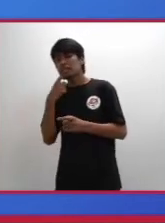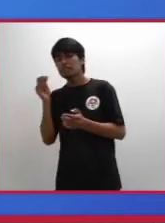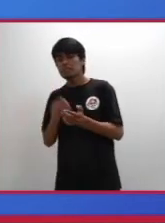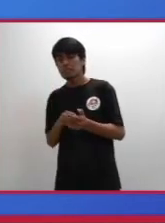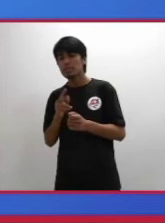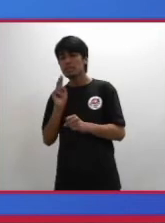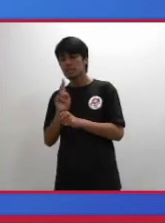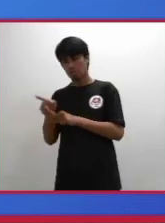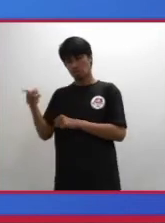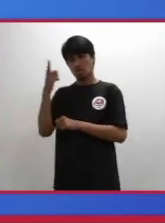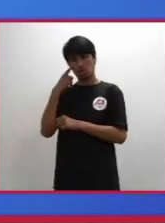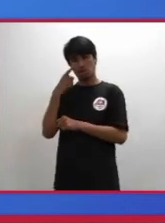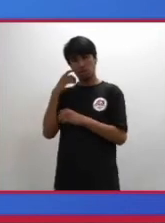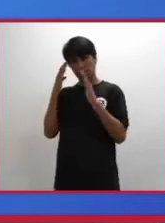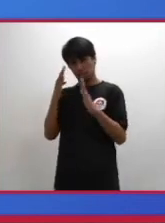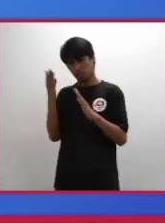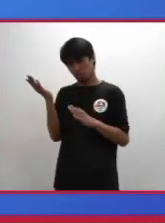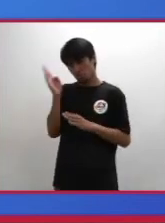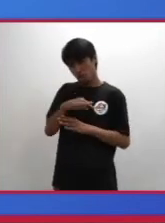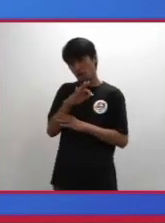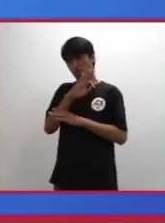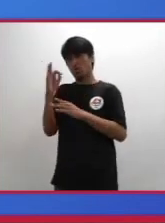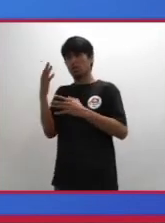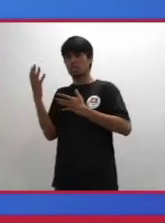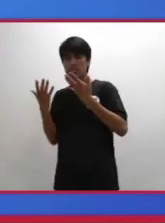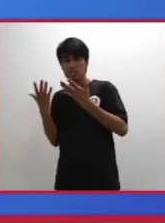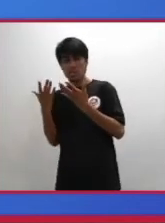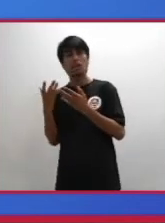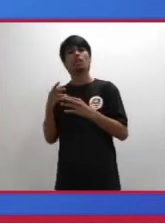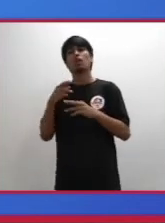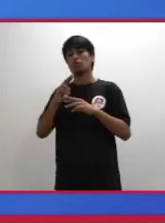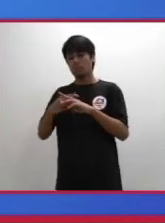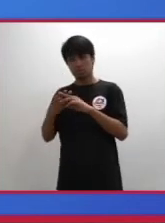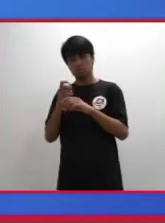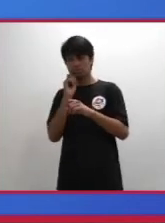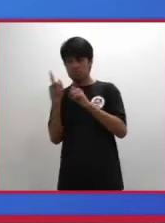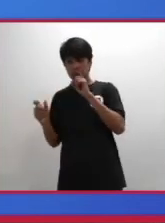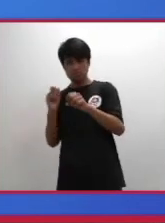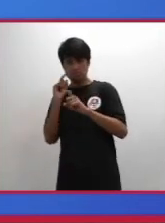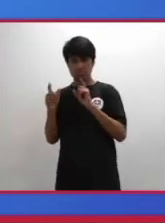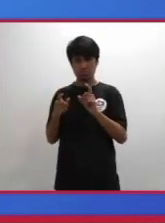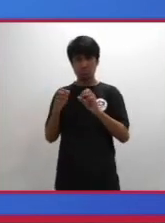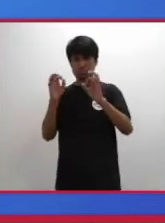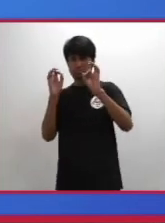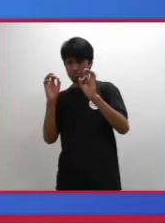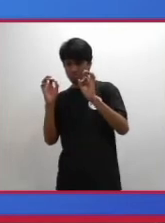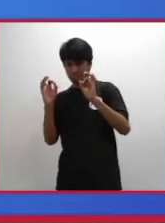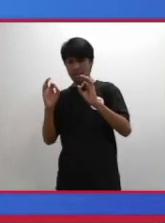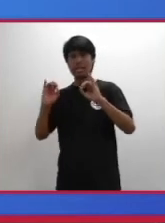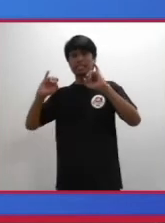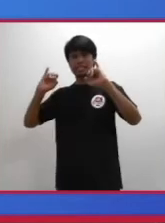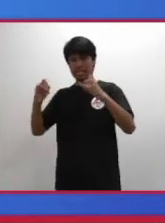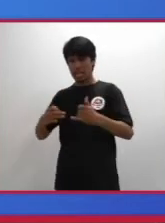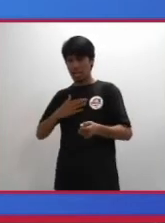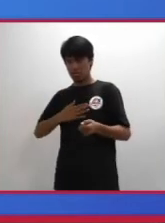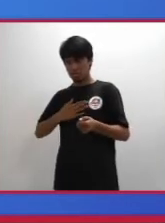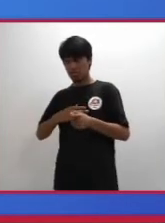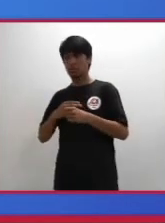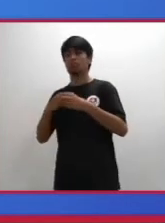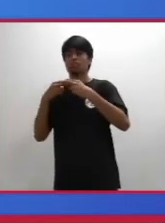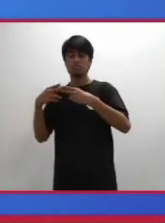debe ser revisado por el consultor y el ente ejecutor y ahí se aprueba y se